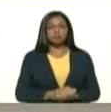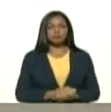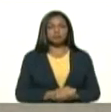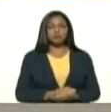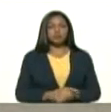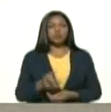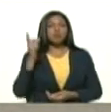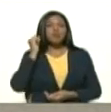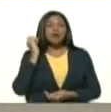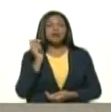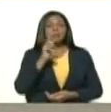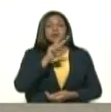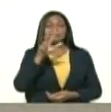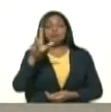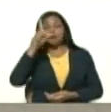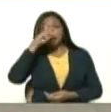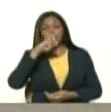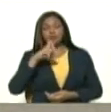Mujer, 23 años.